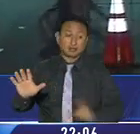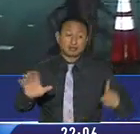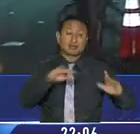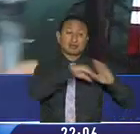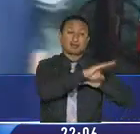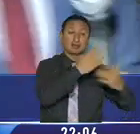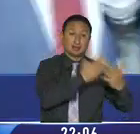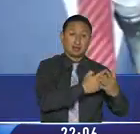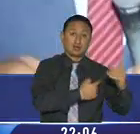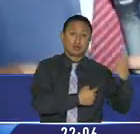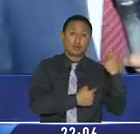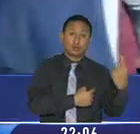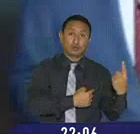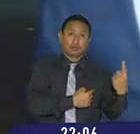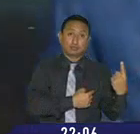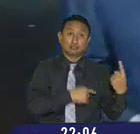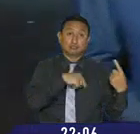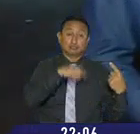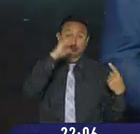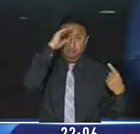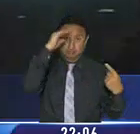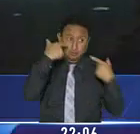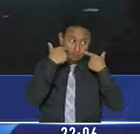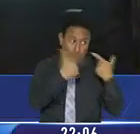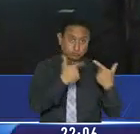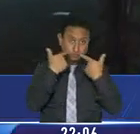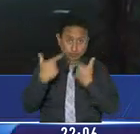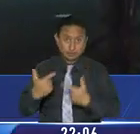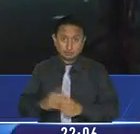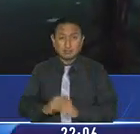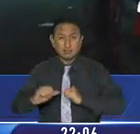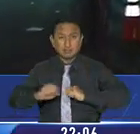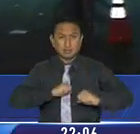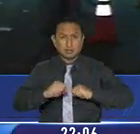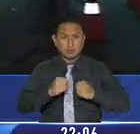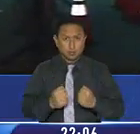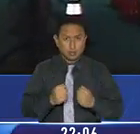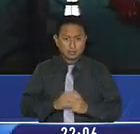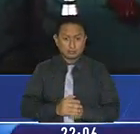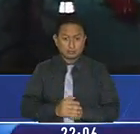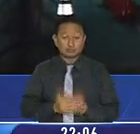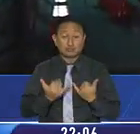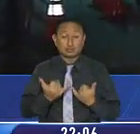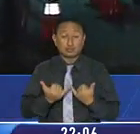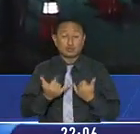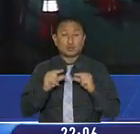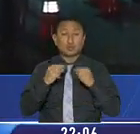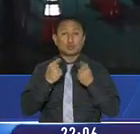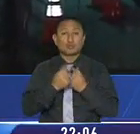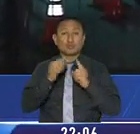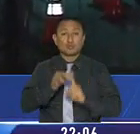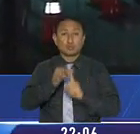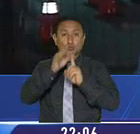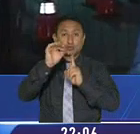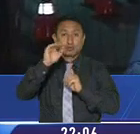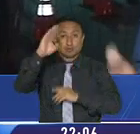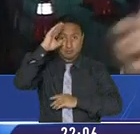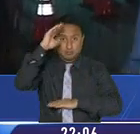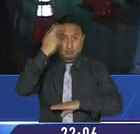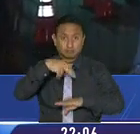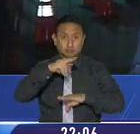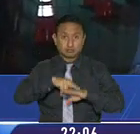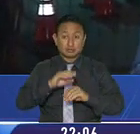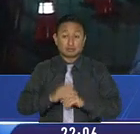litoral, con fuerte resguardo policial en un operativo fuerte que se realizó con unidades tácticas de la Policía Nacional en